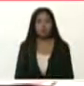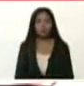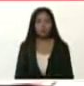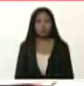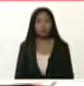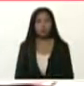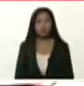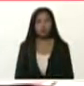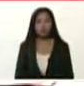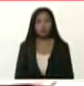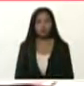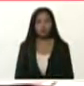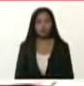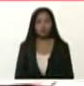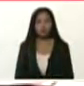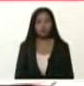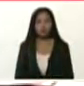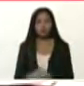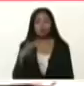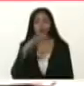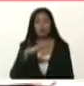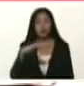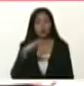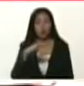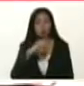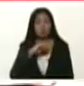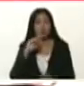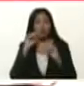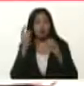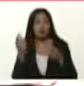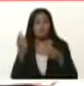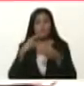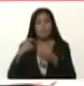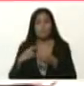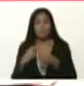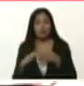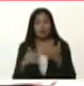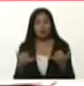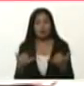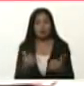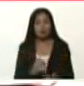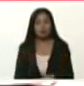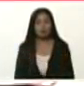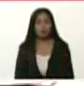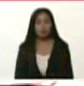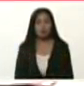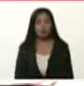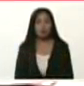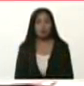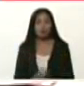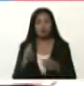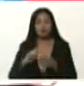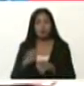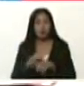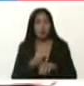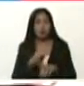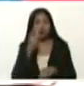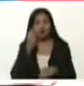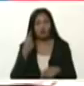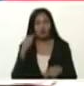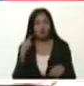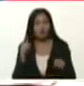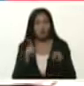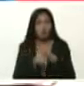en donde se ha logrado la incorporación de las gobernaciones, de los